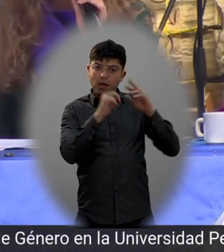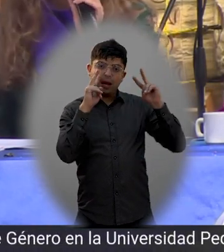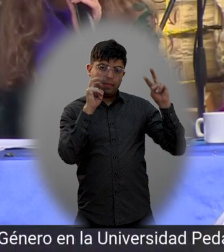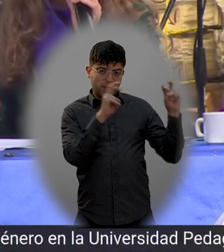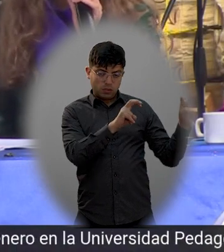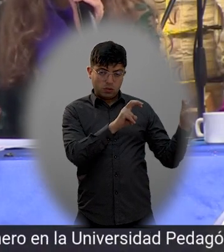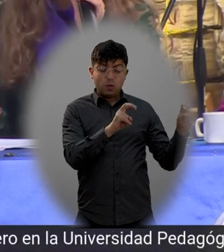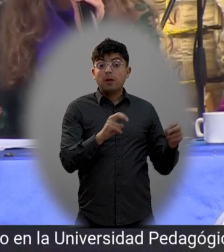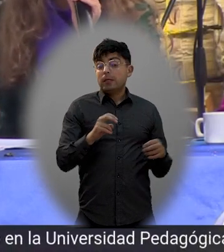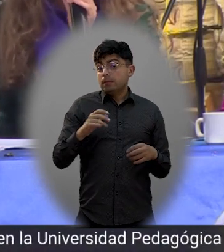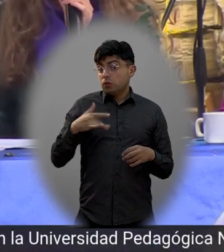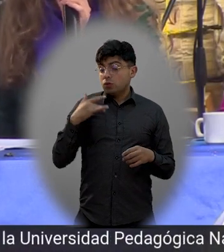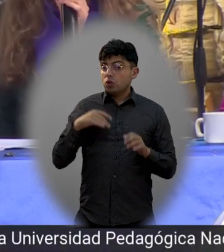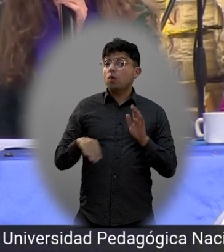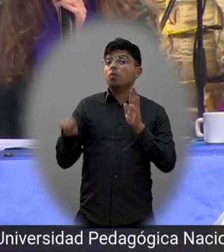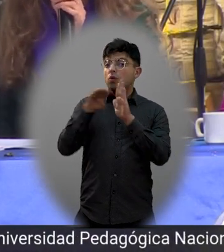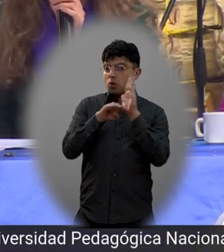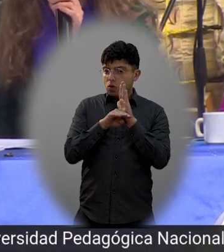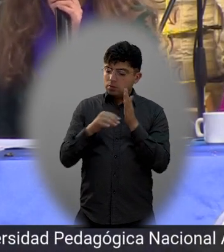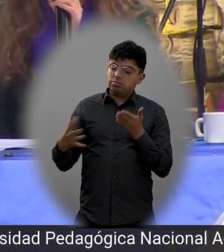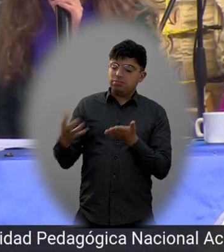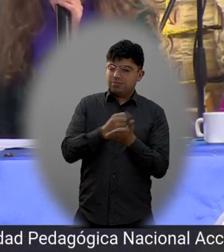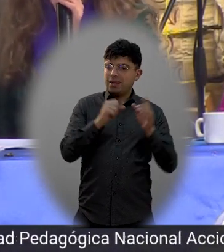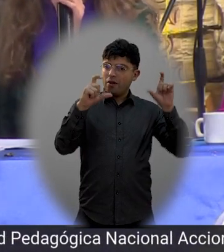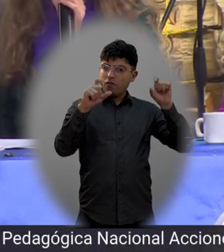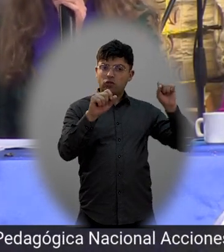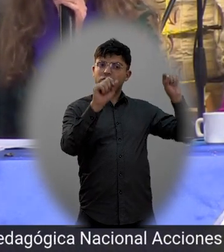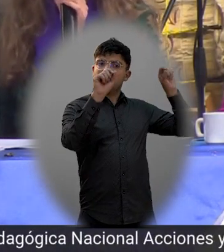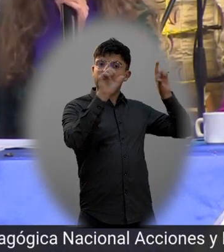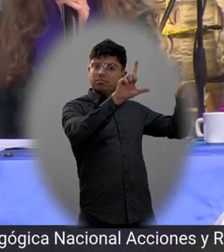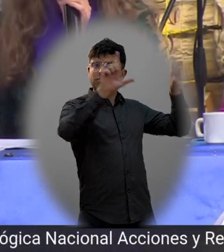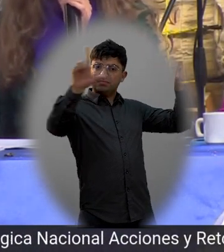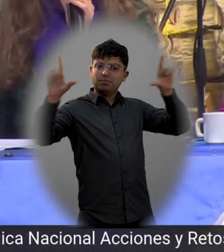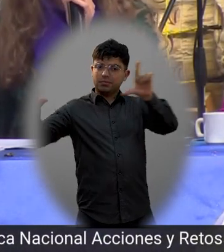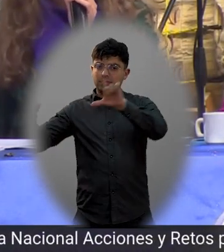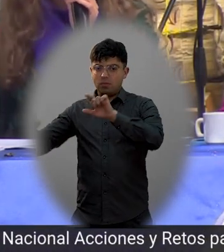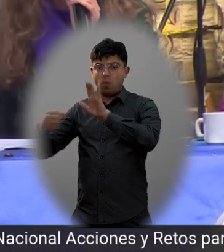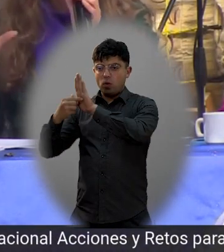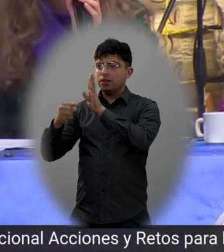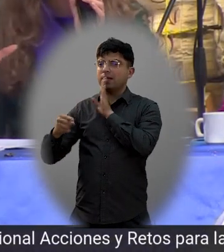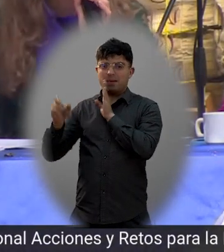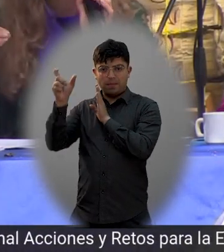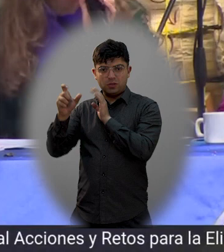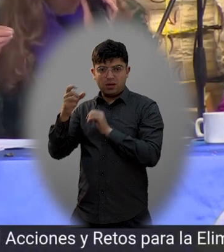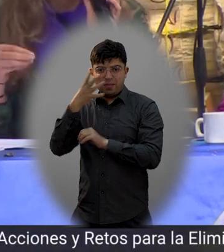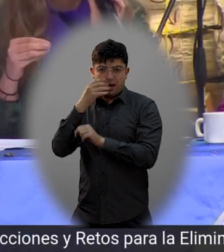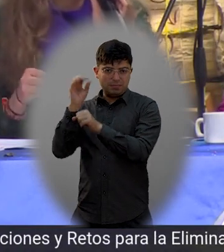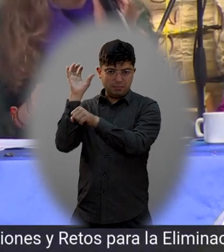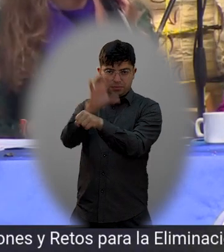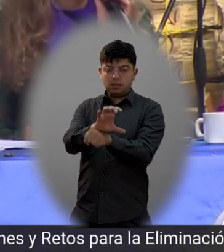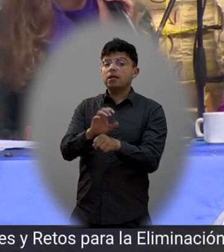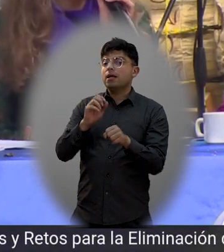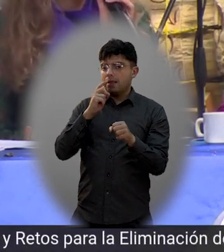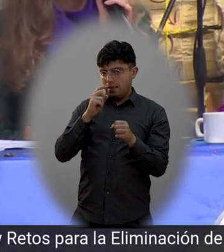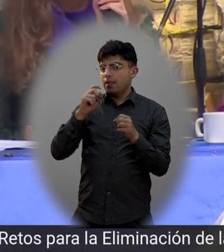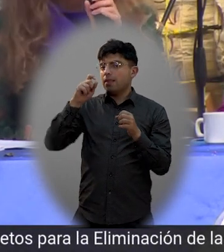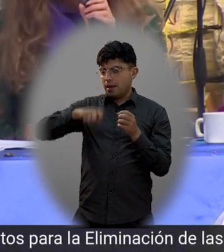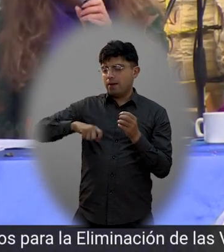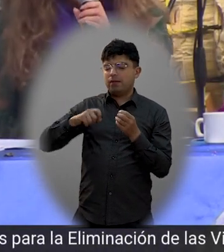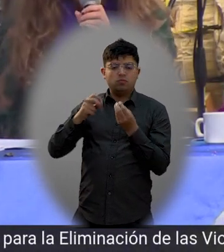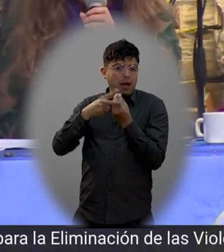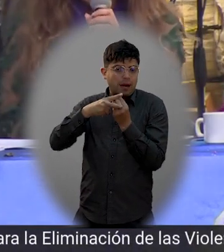Entonces siento que el protocolo debería recoger el escrache como herramienta mínima para abrir una investigación al